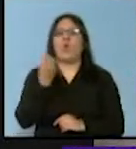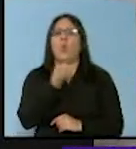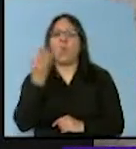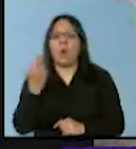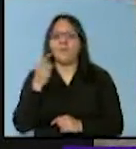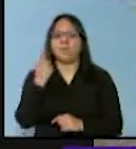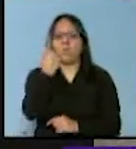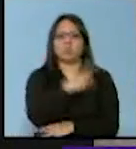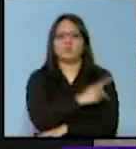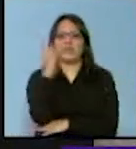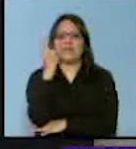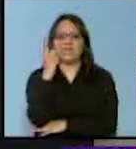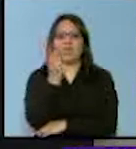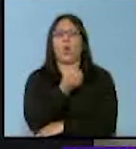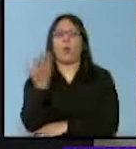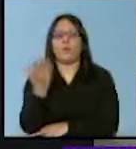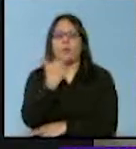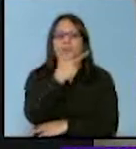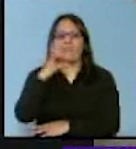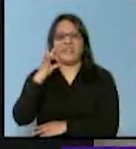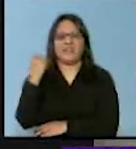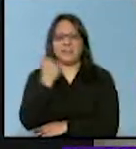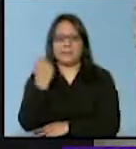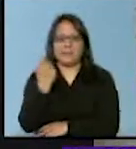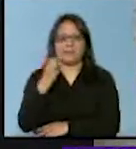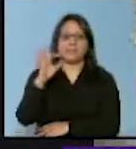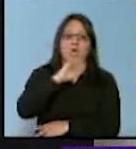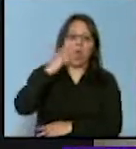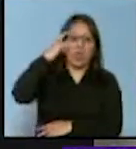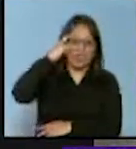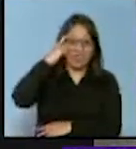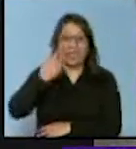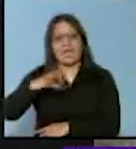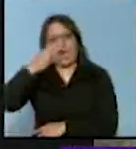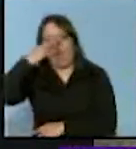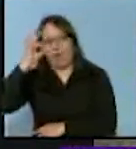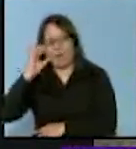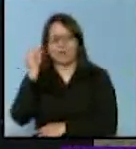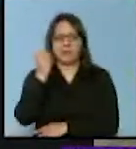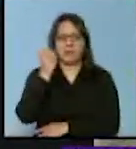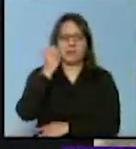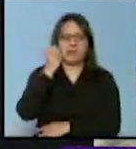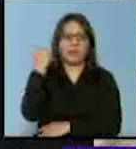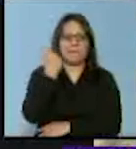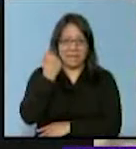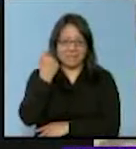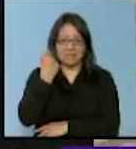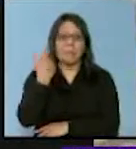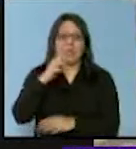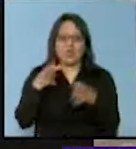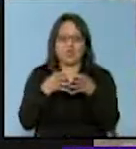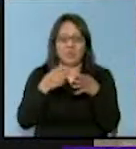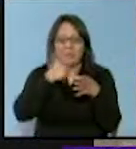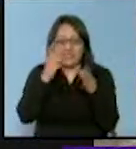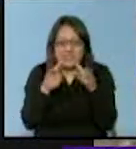kilo? Y el kilo estamos haciendo a 30 pesos, después hay baratito a 10 pesos, a 20, pero son chiquititos, pues. ¿De dónde vienen estos tomates? Y